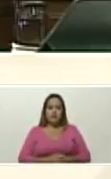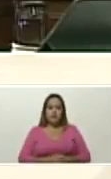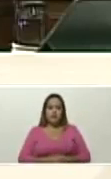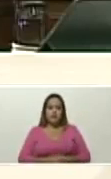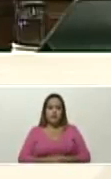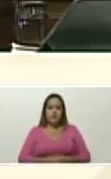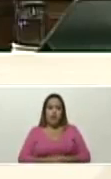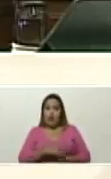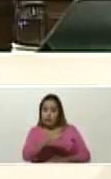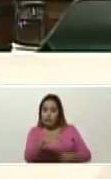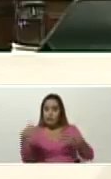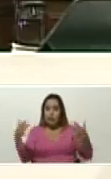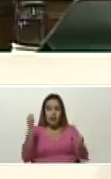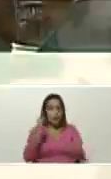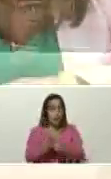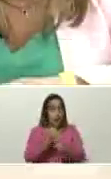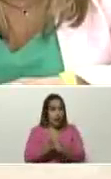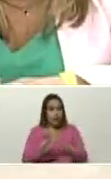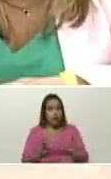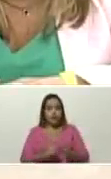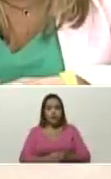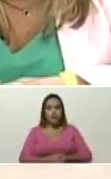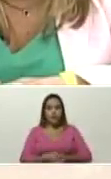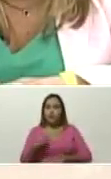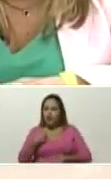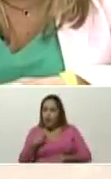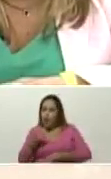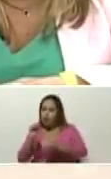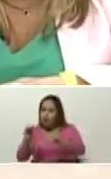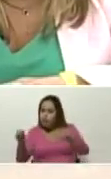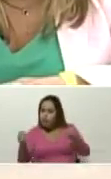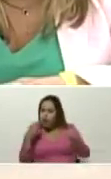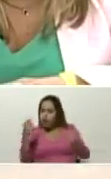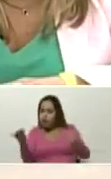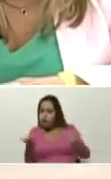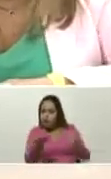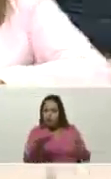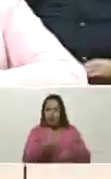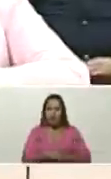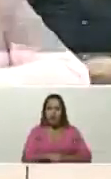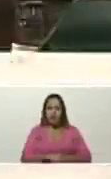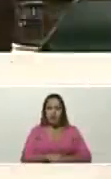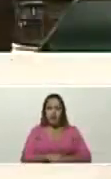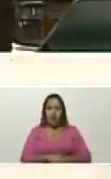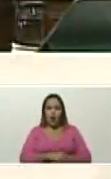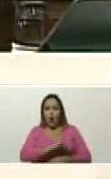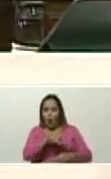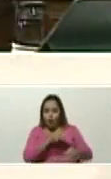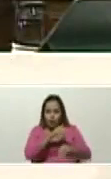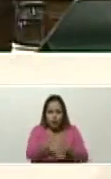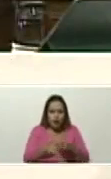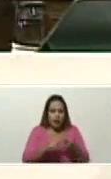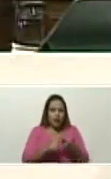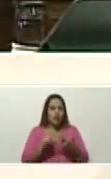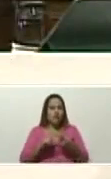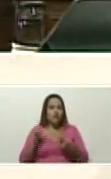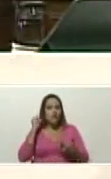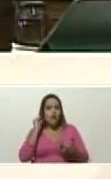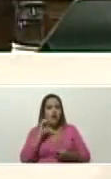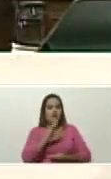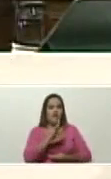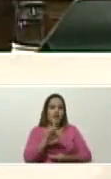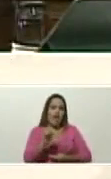Es una gran tarea, pues. Yo les diría, compañero Jorge Rodríguez, compañera Blanca Ecao, Pedro Infante,